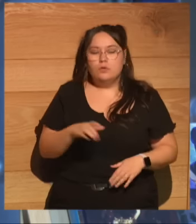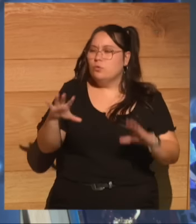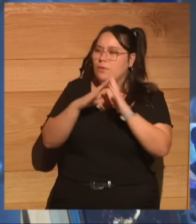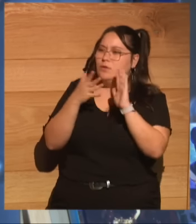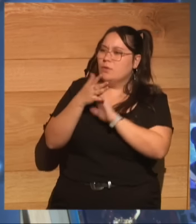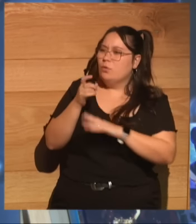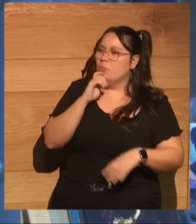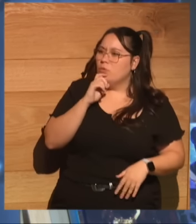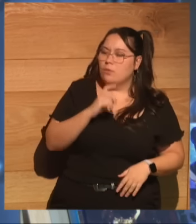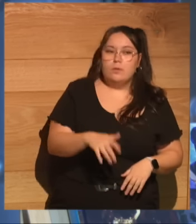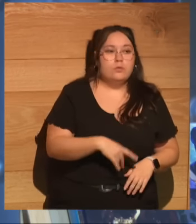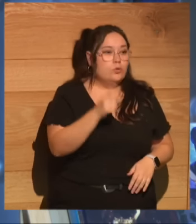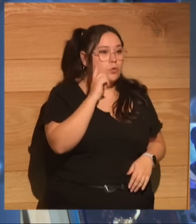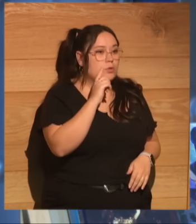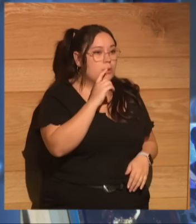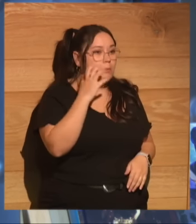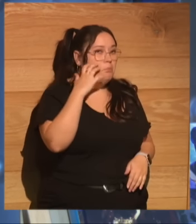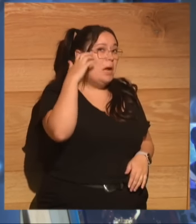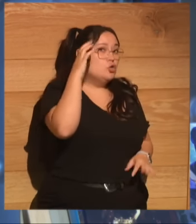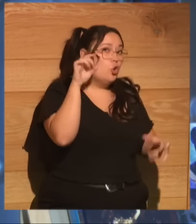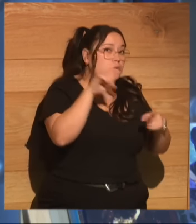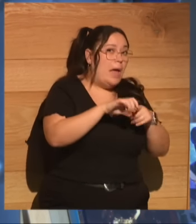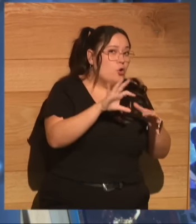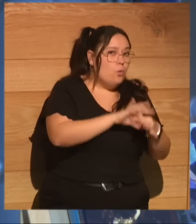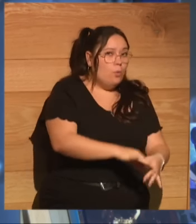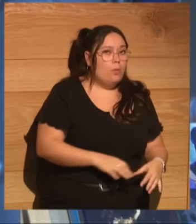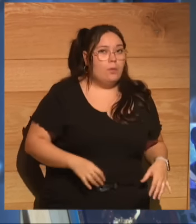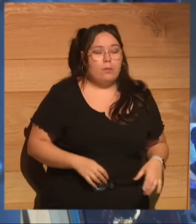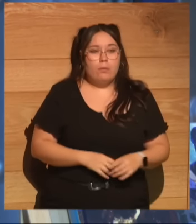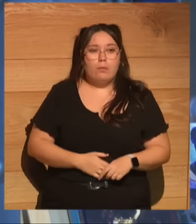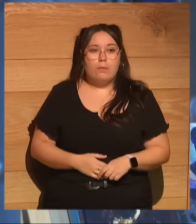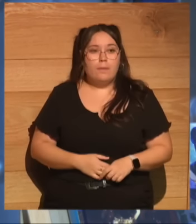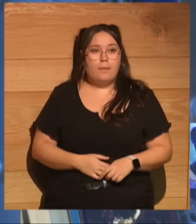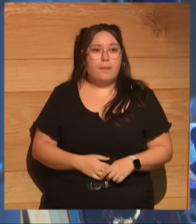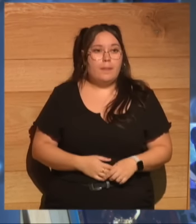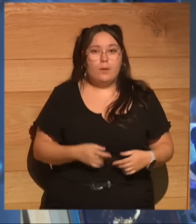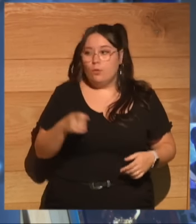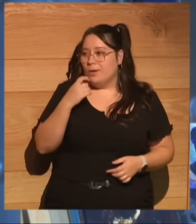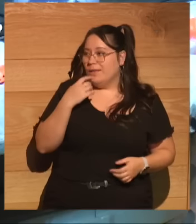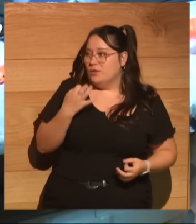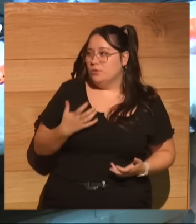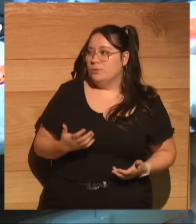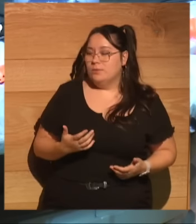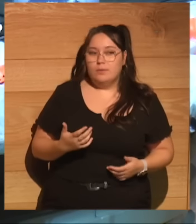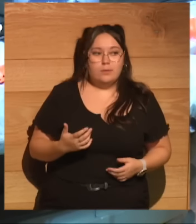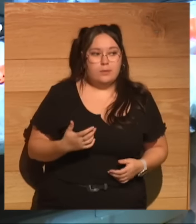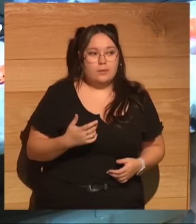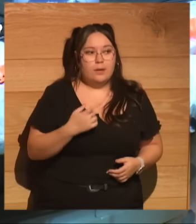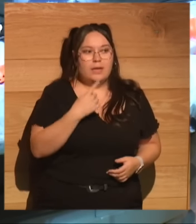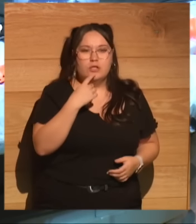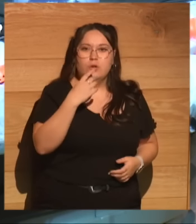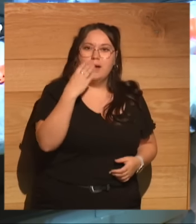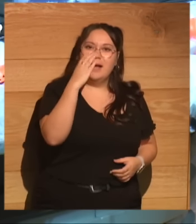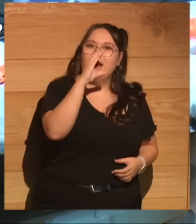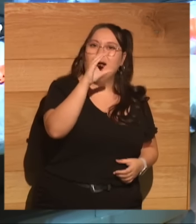universo? Y si no, no lo sé, bartoniano. Y si no, ¿cuándo he dicho su universo? Has dicho cartuniano,